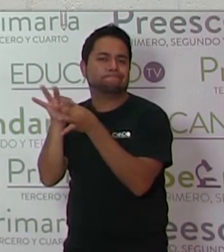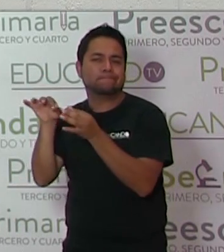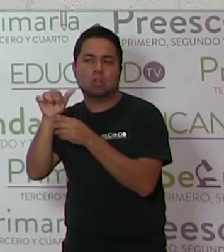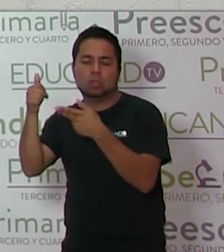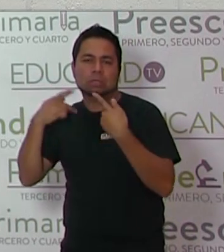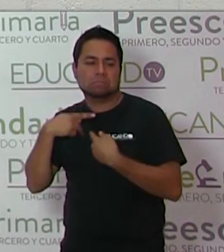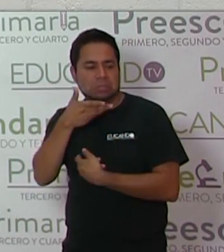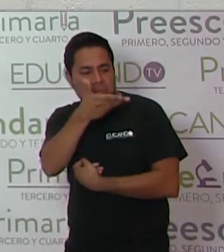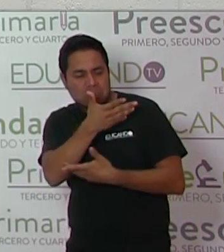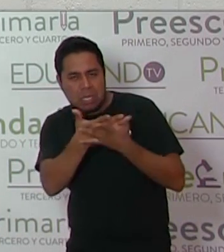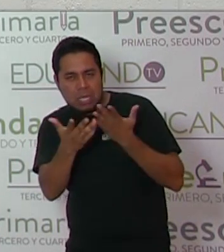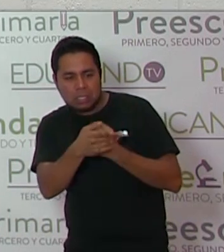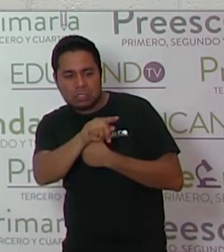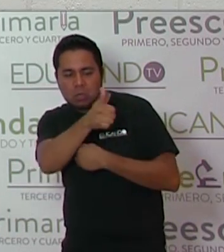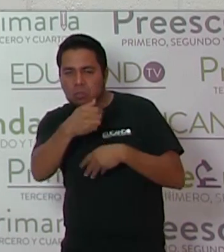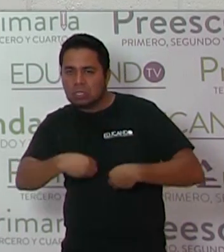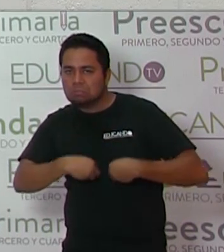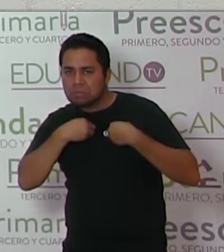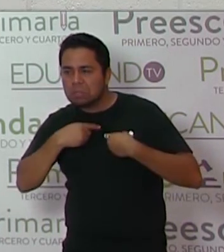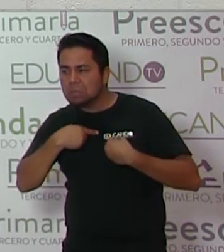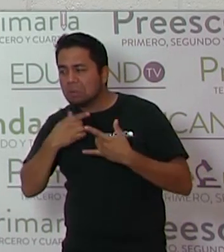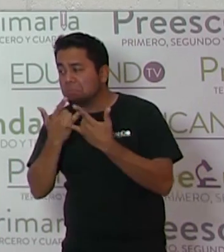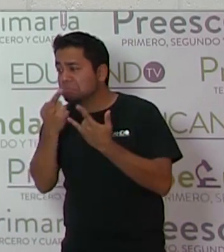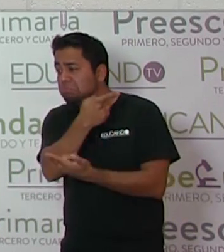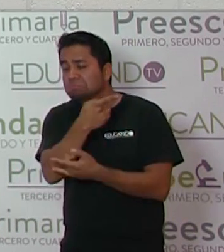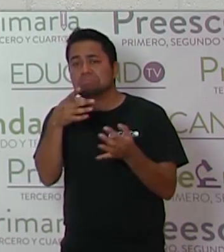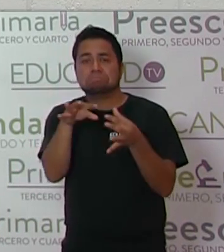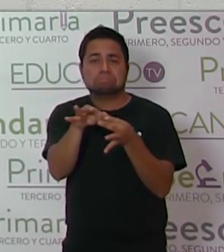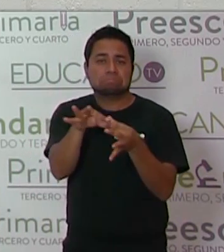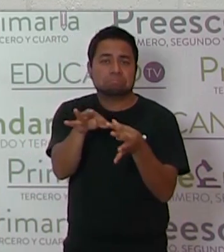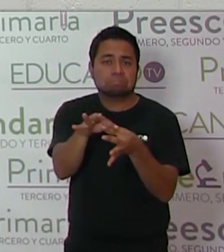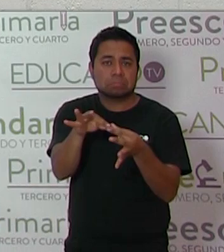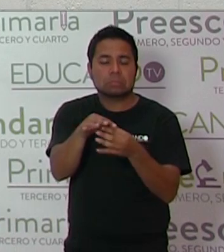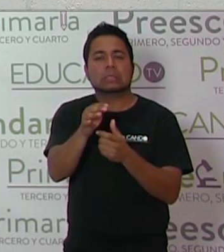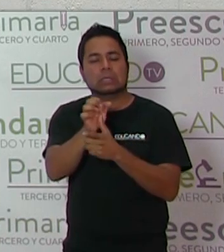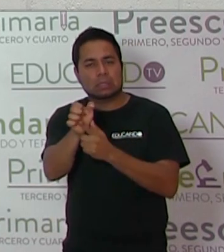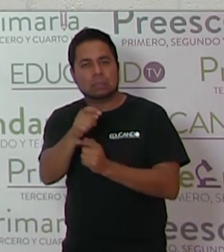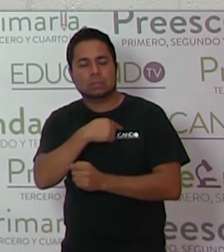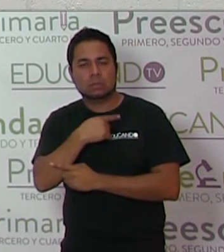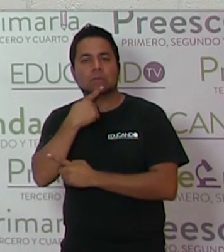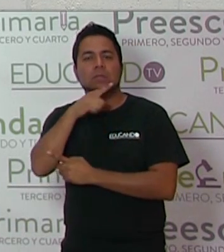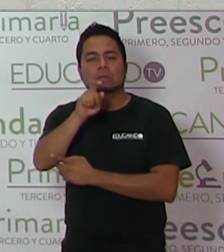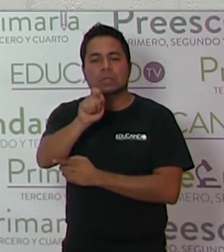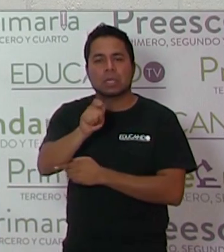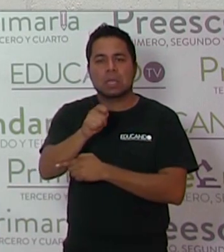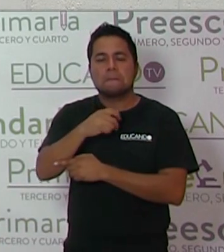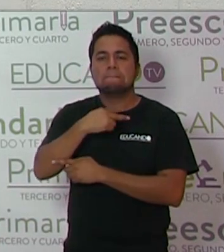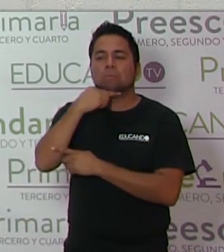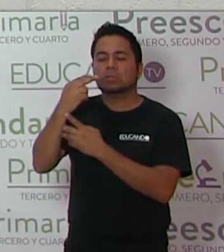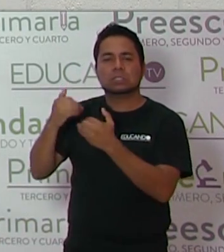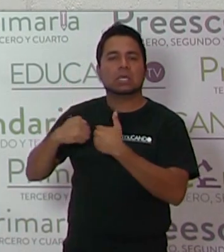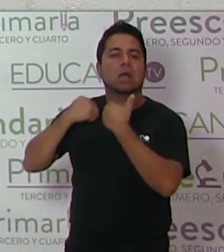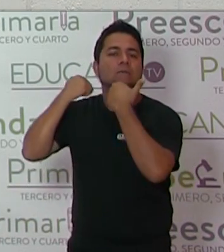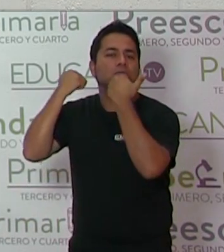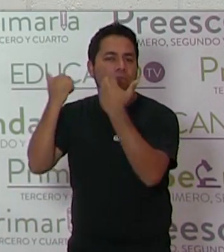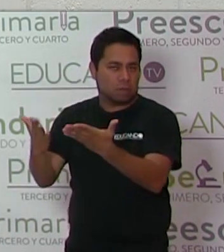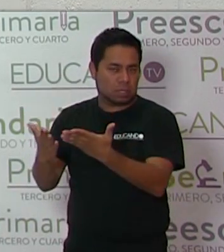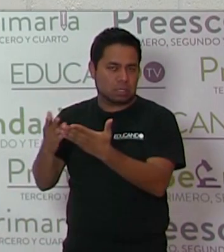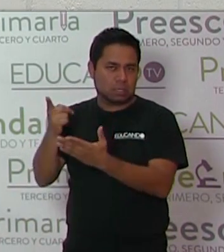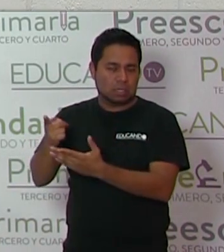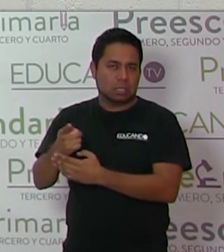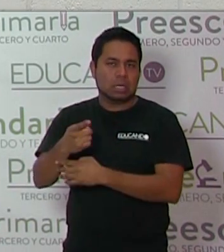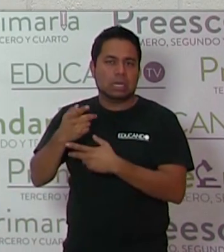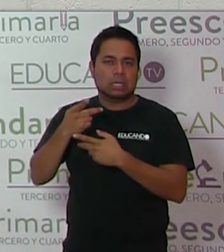contando lo que otros hacen, lo que otros viven, la historia de otros, entonces podemos decir que es externo y que